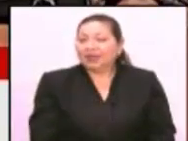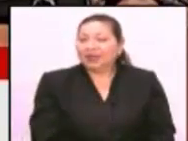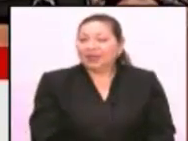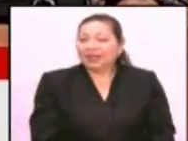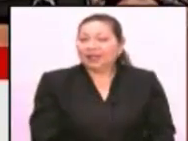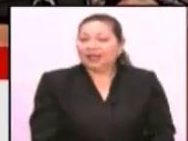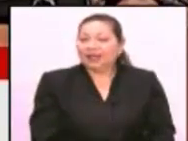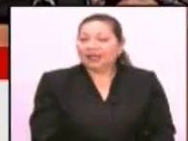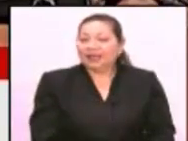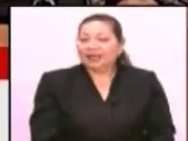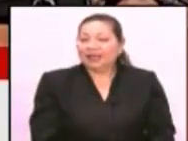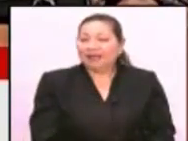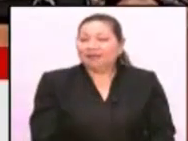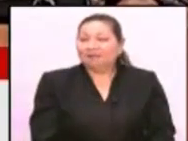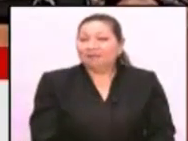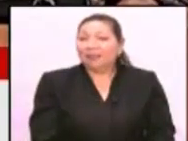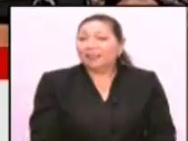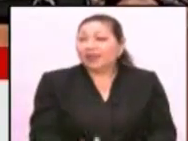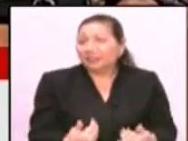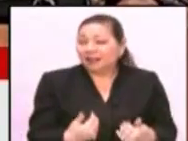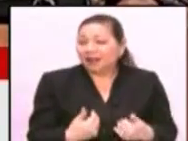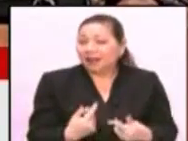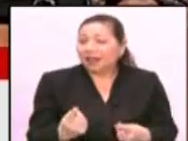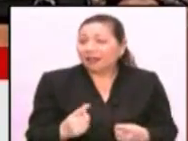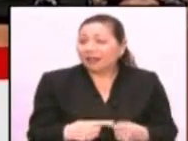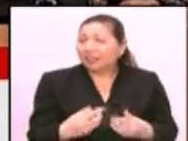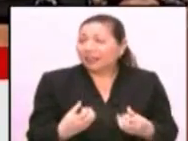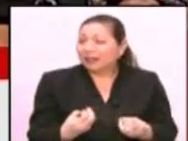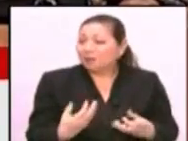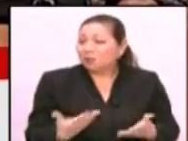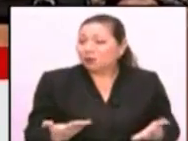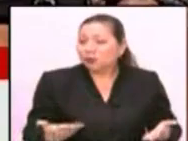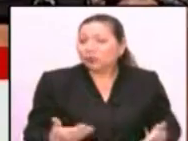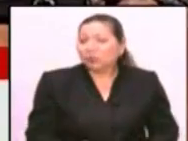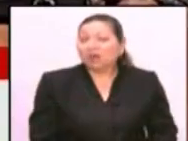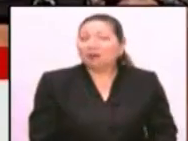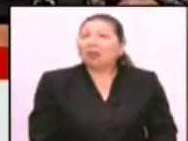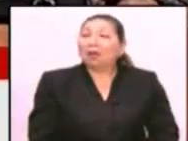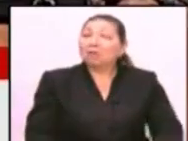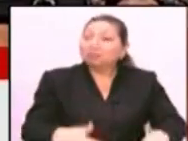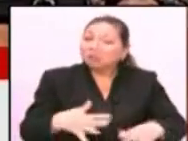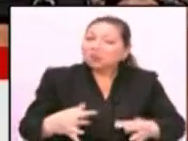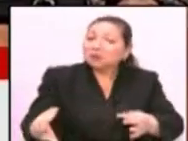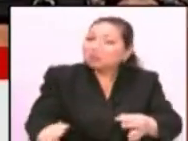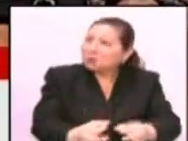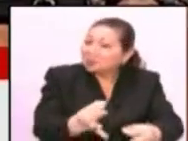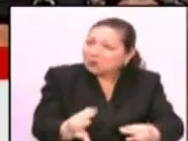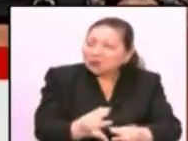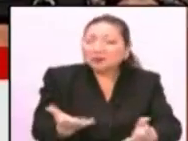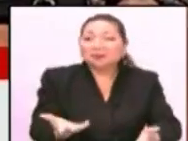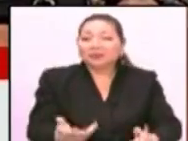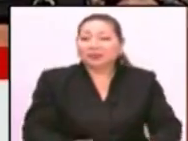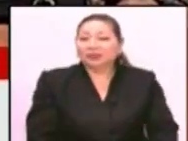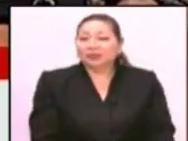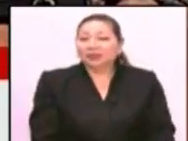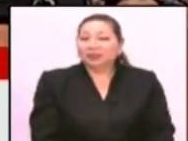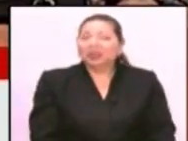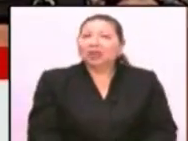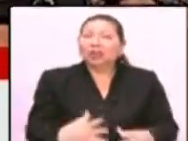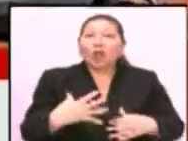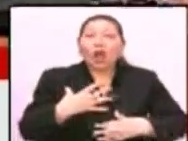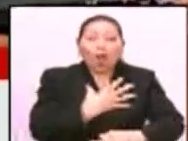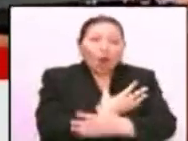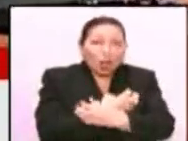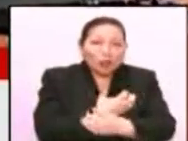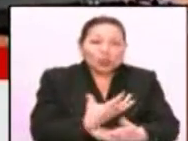¿no es cierto? Teníamos muchos, y a la fecha aún tenemos muchos casos de manualidades básicas, como el caso de